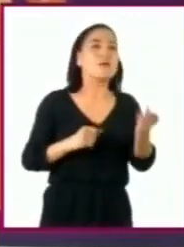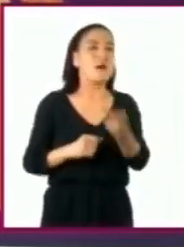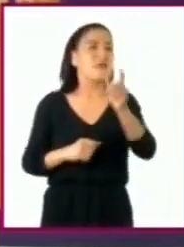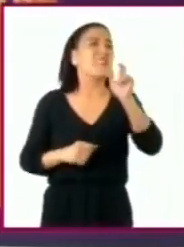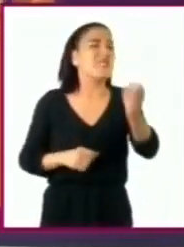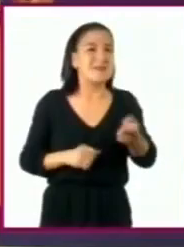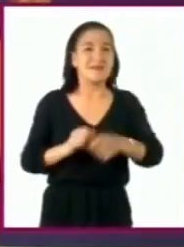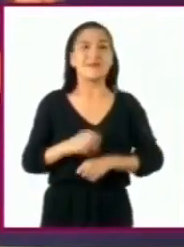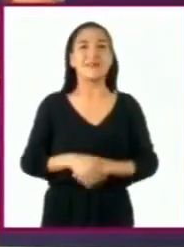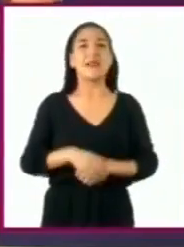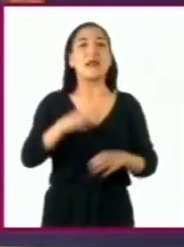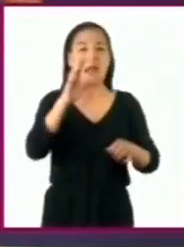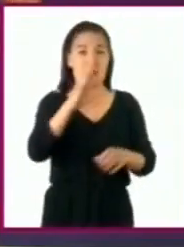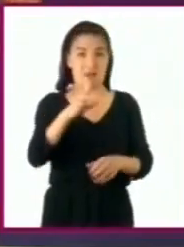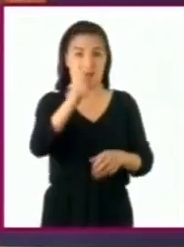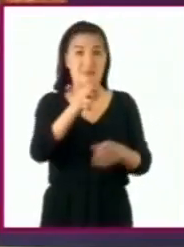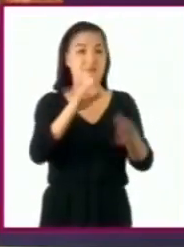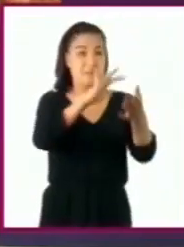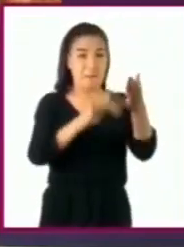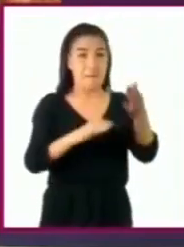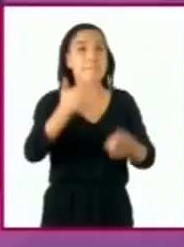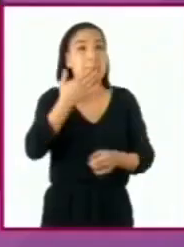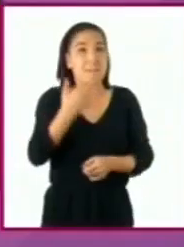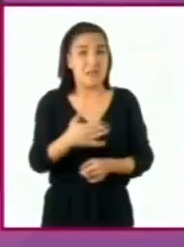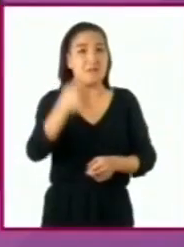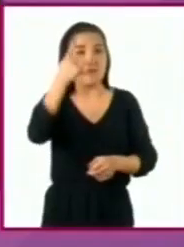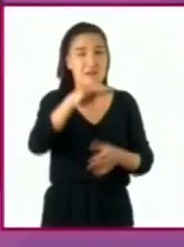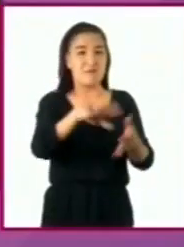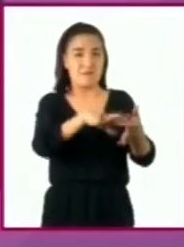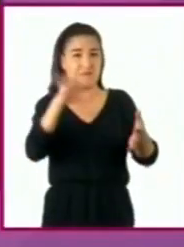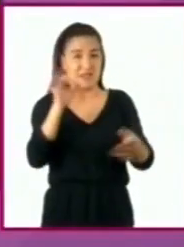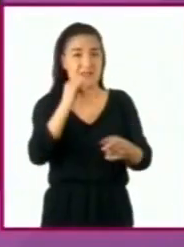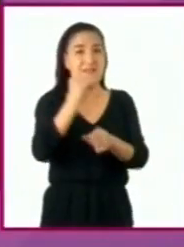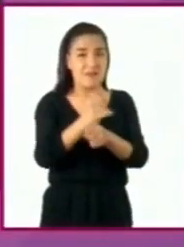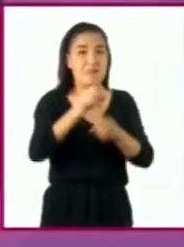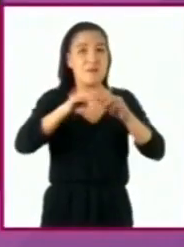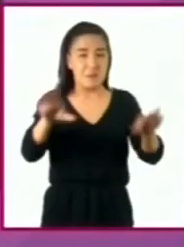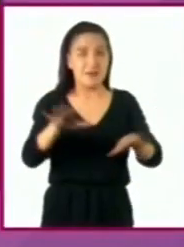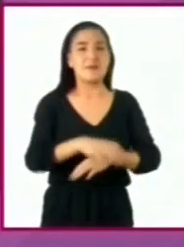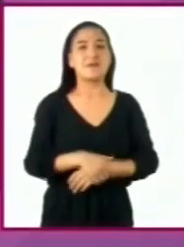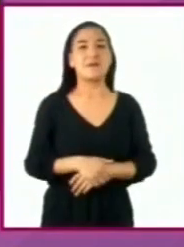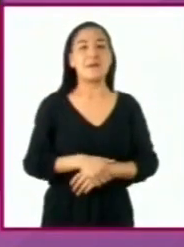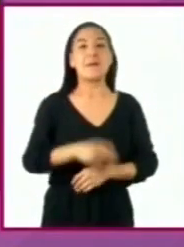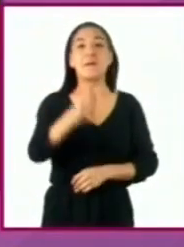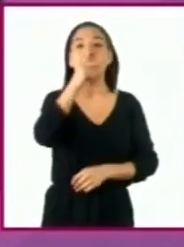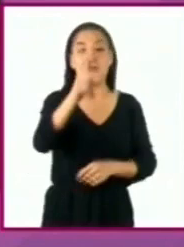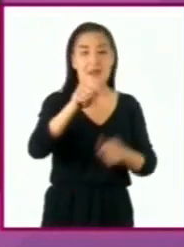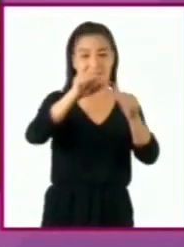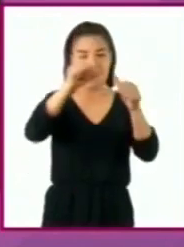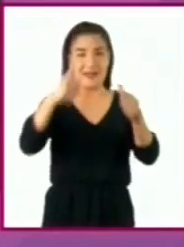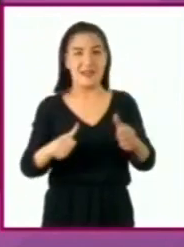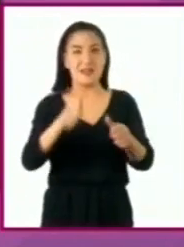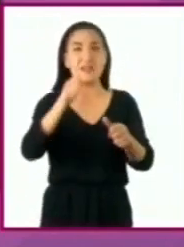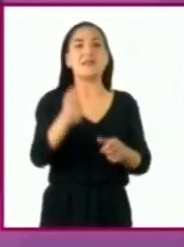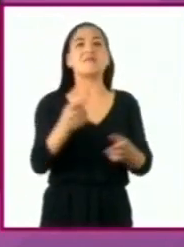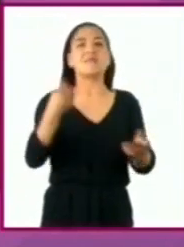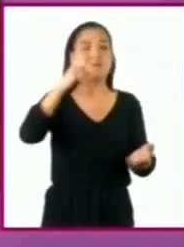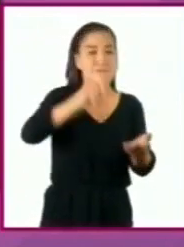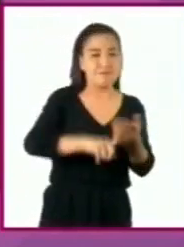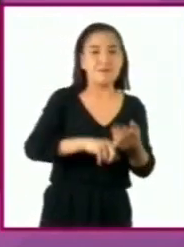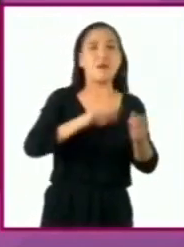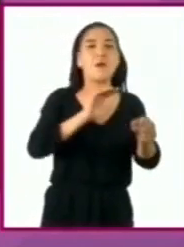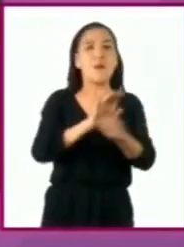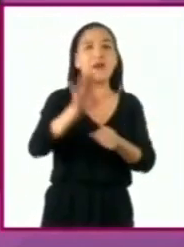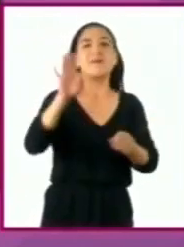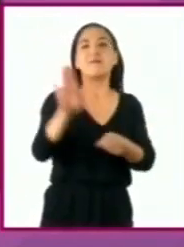¿es adecuado el tipo de texto para obtener información? La palabra arte aborda los beneficios que se obtienen al